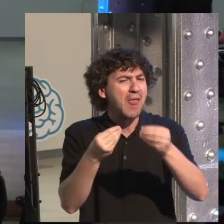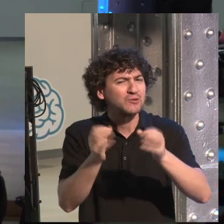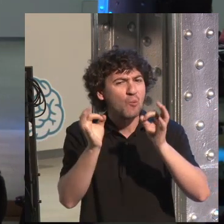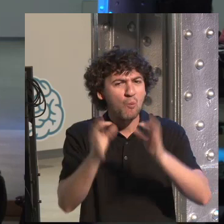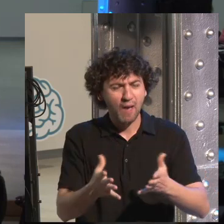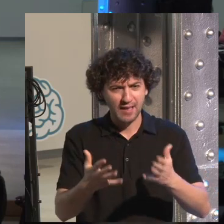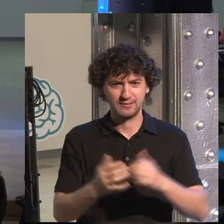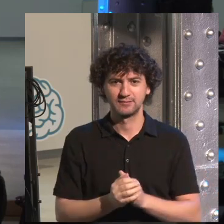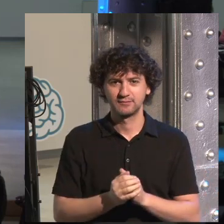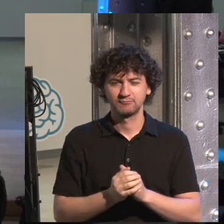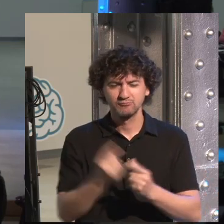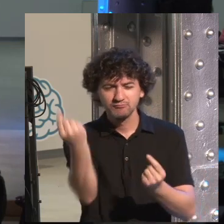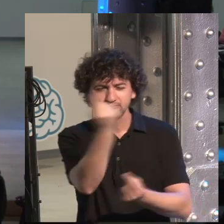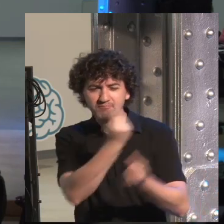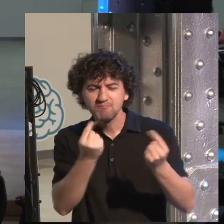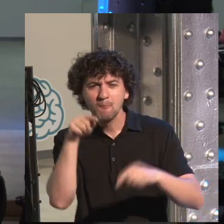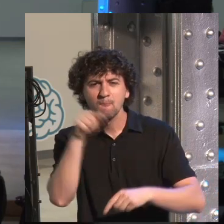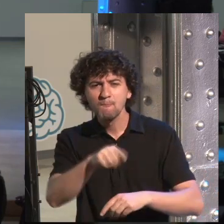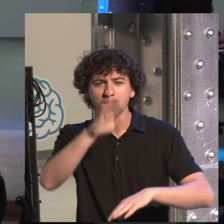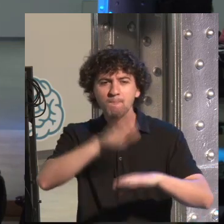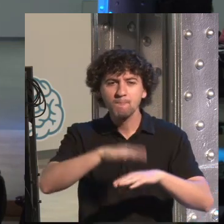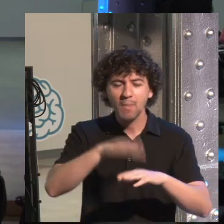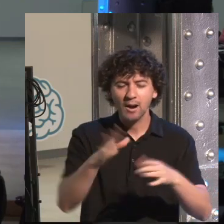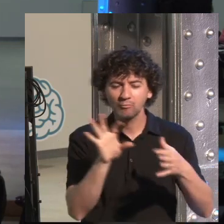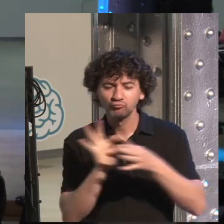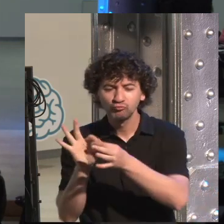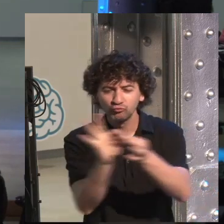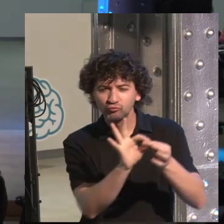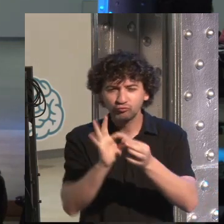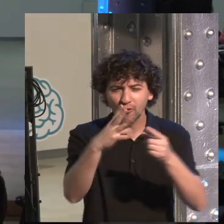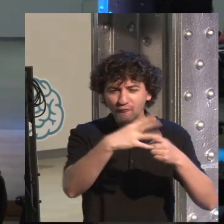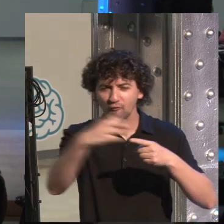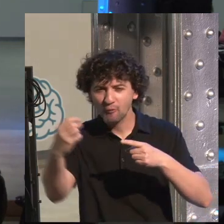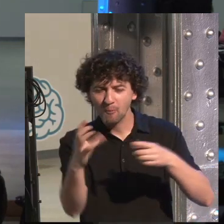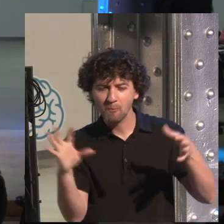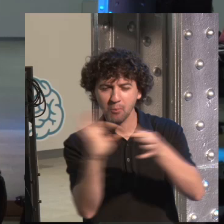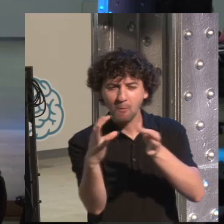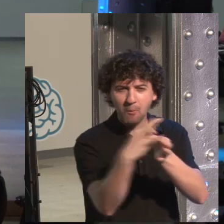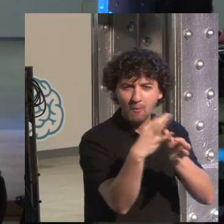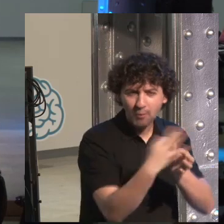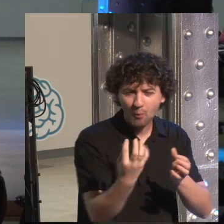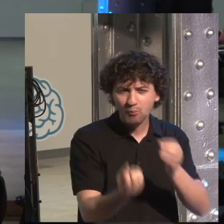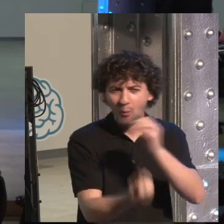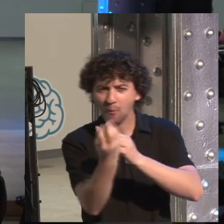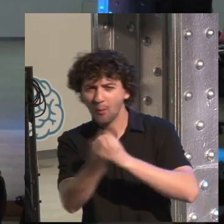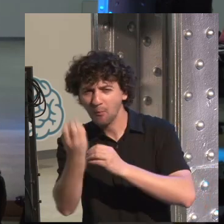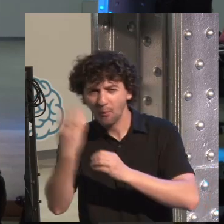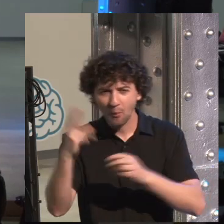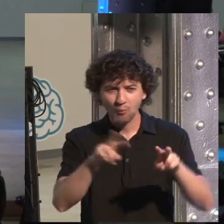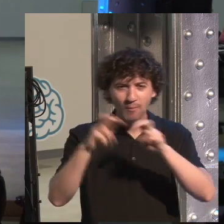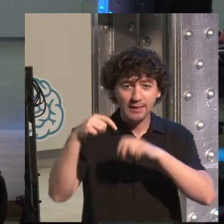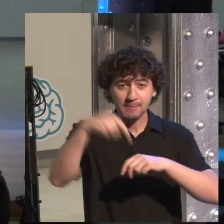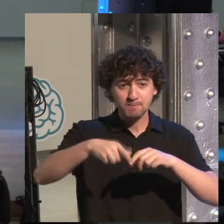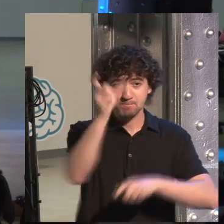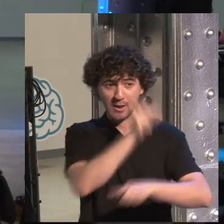está 100% diseñado para generar nuevas conexiones neuronales, lo cual a las personas nos permite el aprendizaje